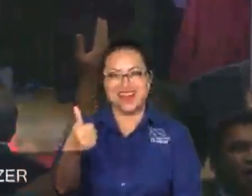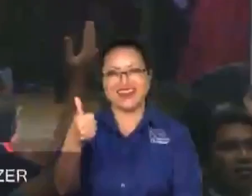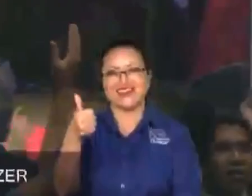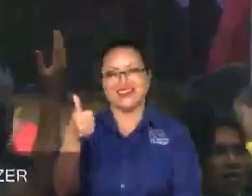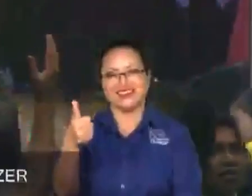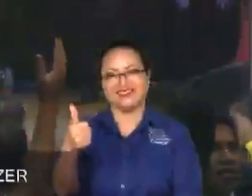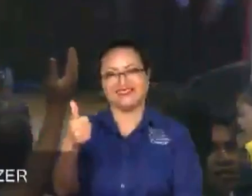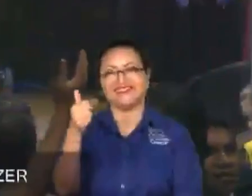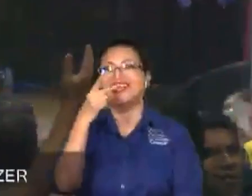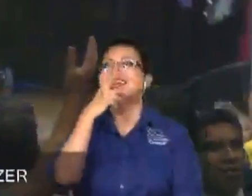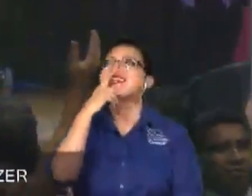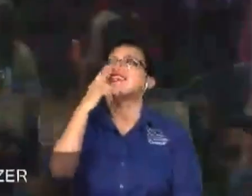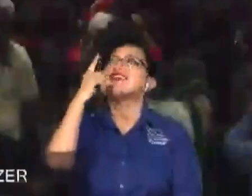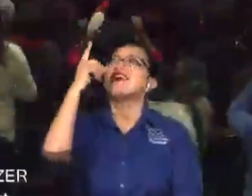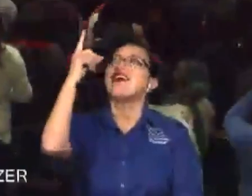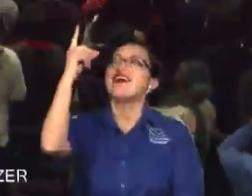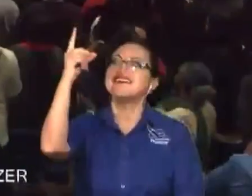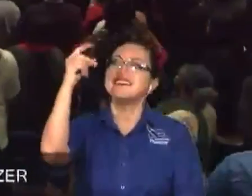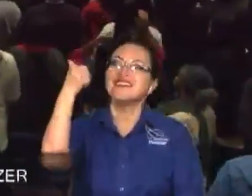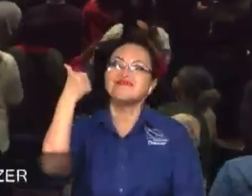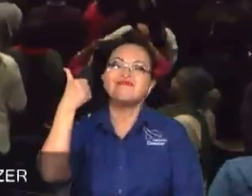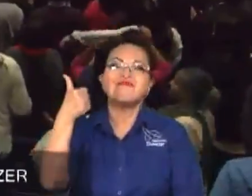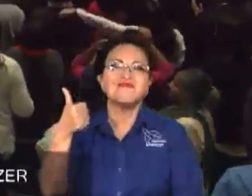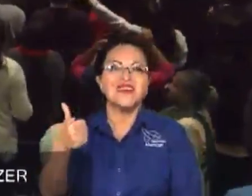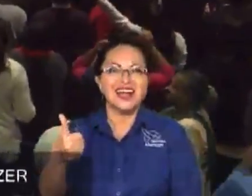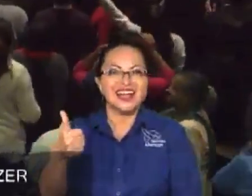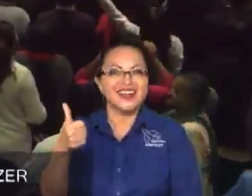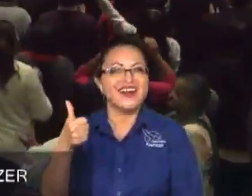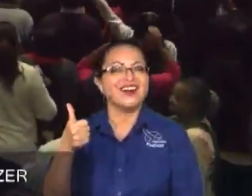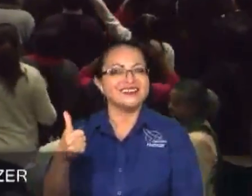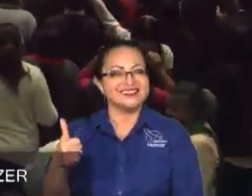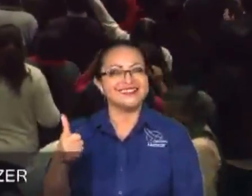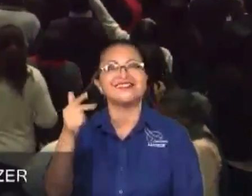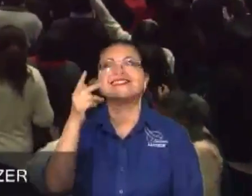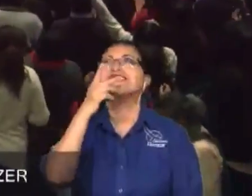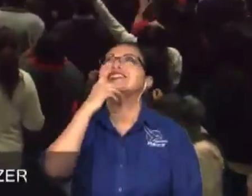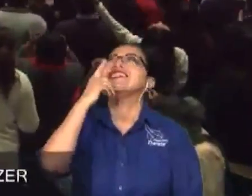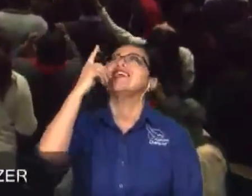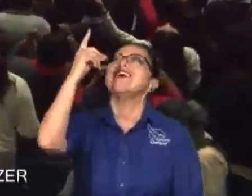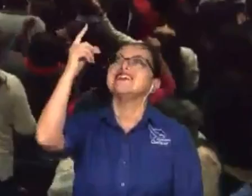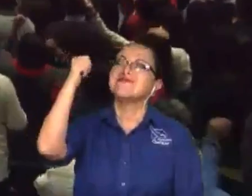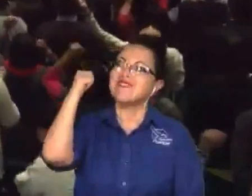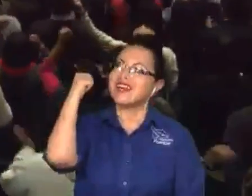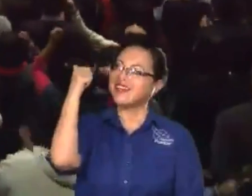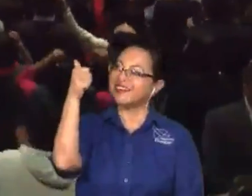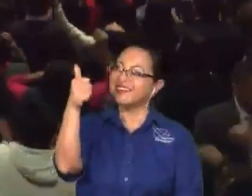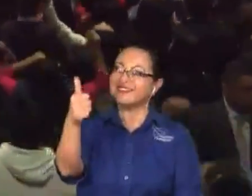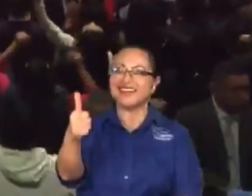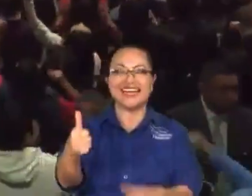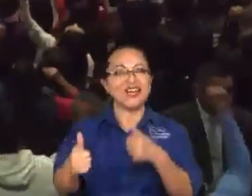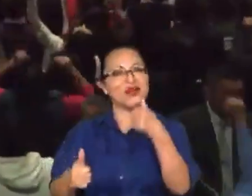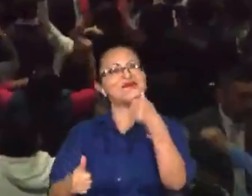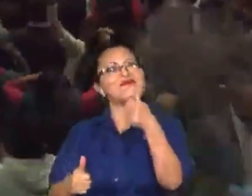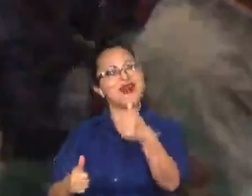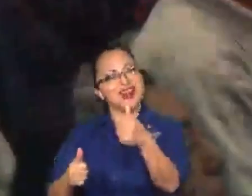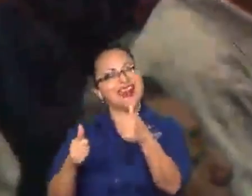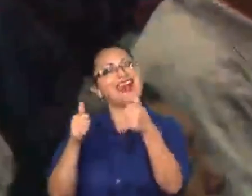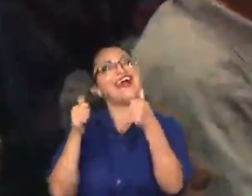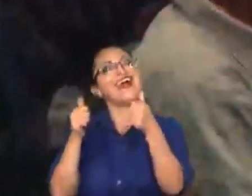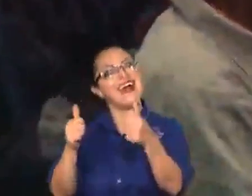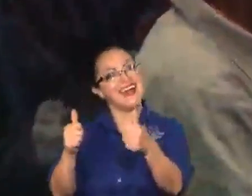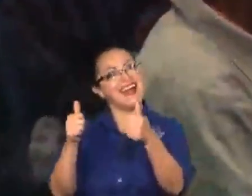Y bueno es Dios. Bueno es Dios. Y bueno es Dios. Bueno es Dios. Bueno es Dios.